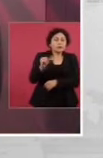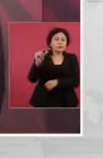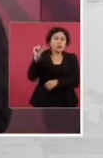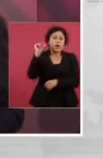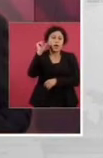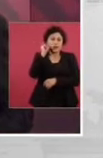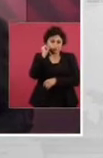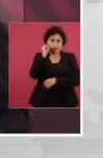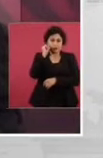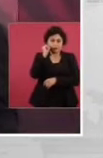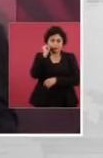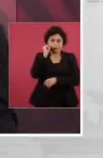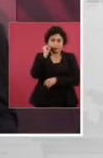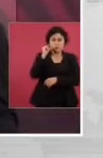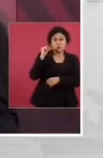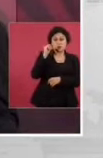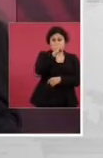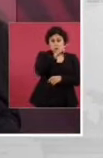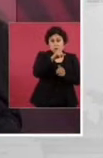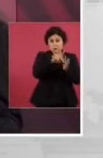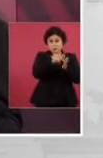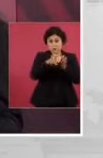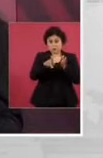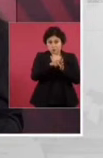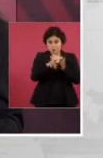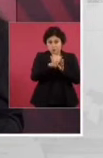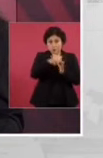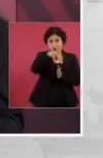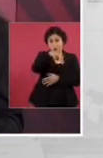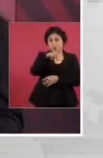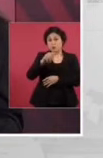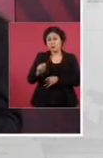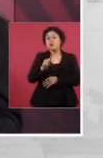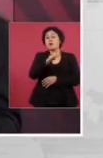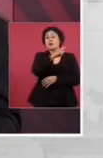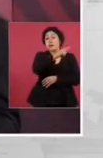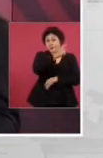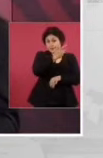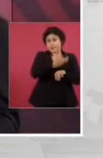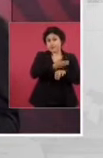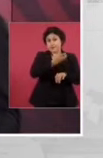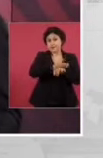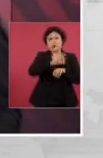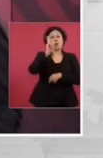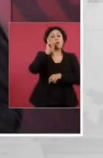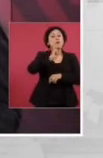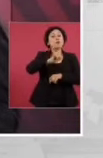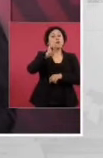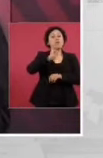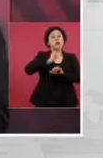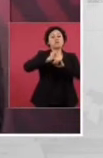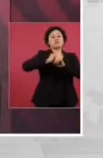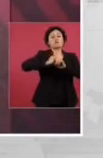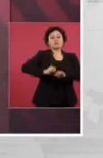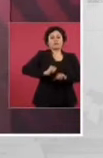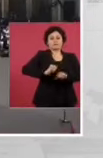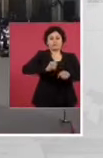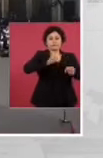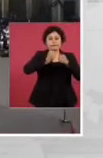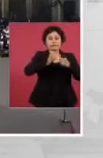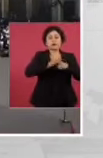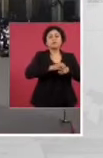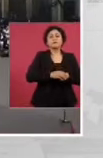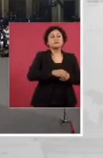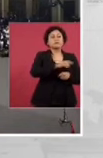estos reportajes, pues que quede muy claro, ¿no? Este tipo de respuestas que ya dio el gobierno de los Estados Unidos,